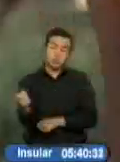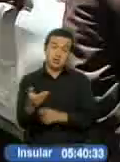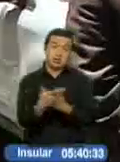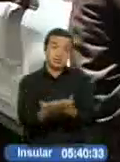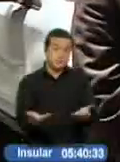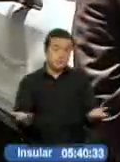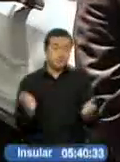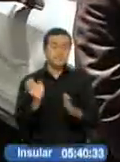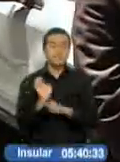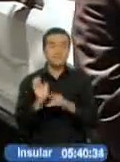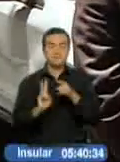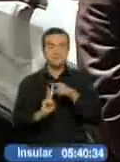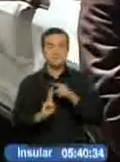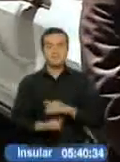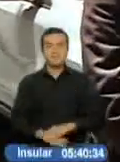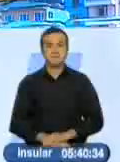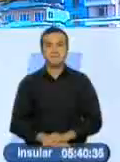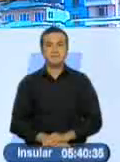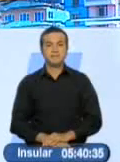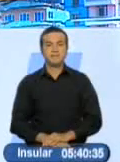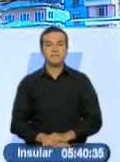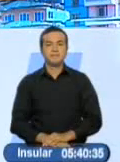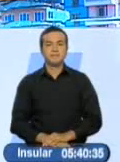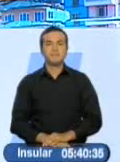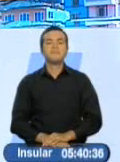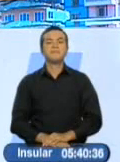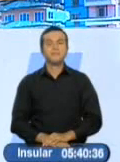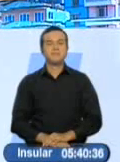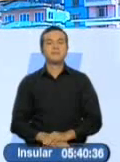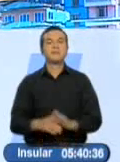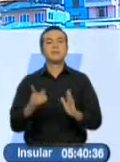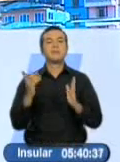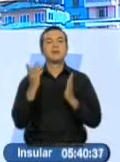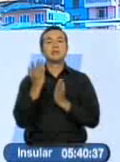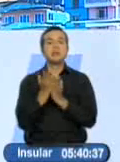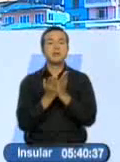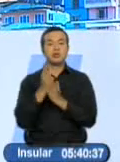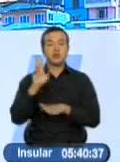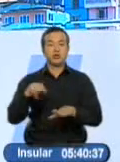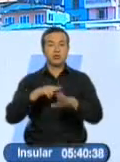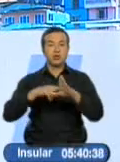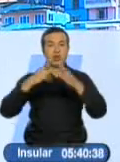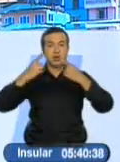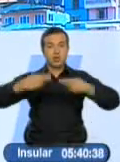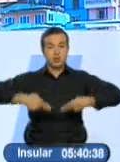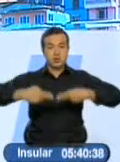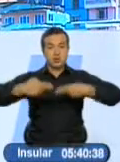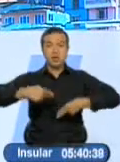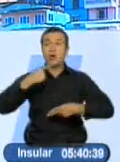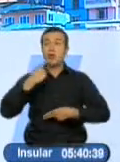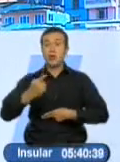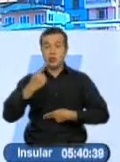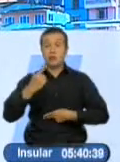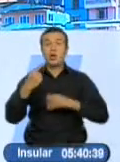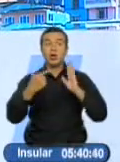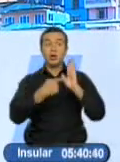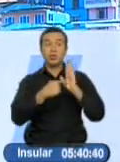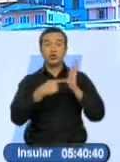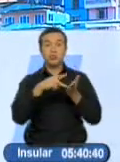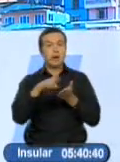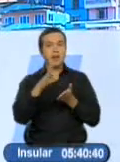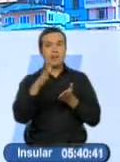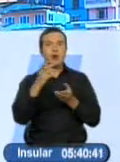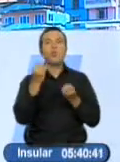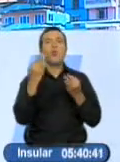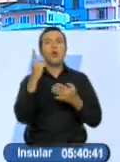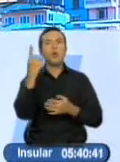Molineros. Alex Llanos, Ecuador TV. Mientras que el Servicio Nacional de Aduana del Ecuador denunció un acto de defraudación tributaria que pretendía evadir